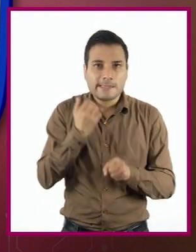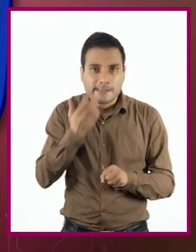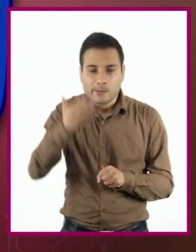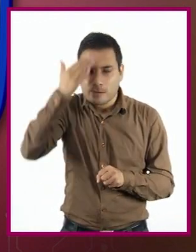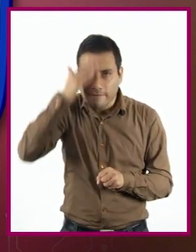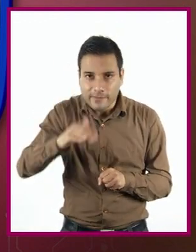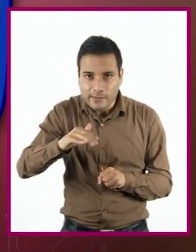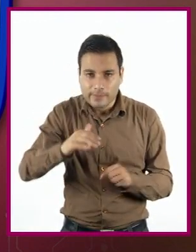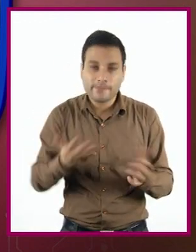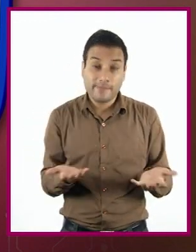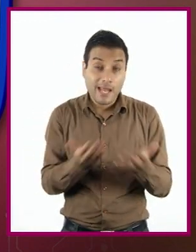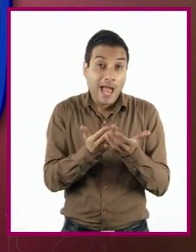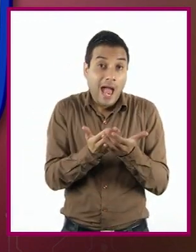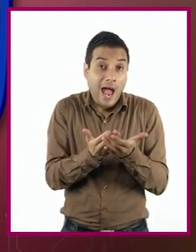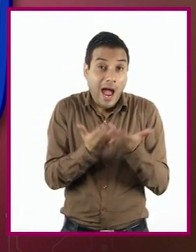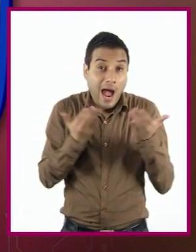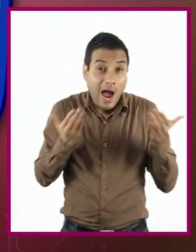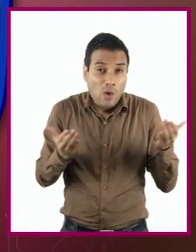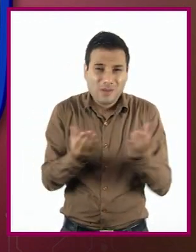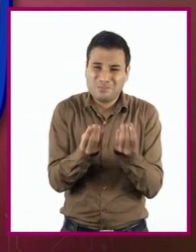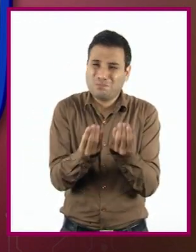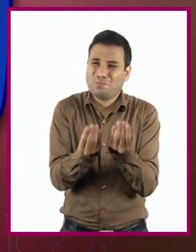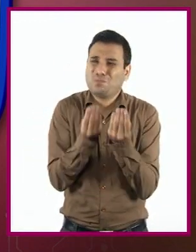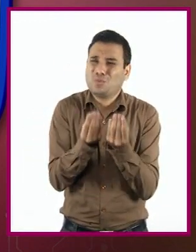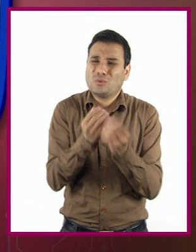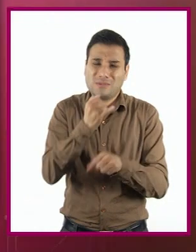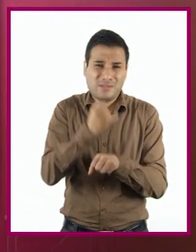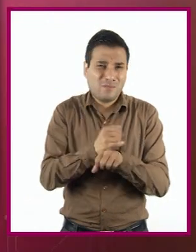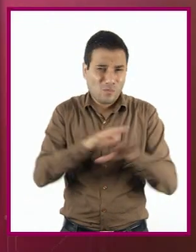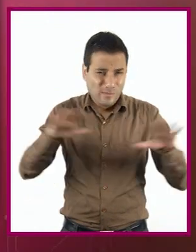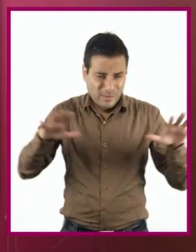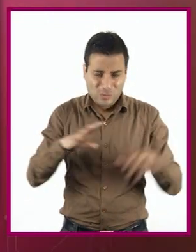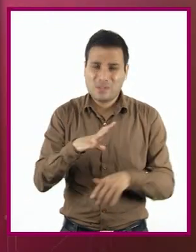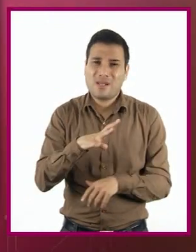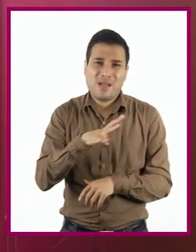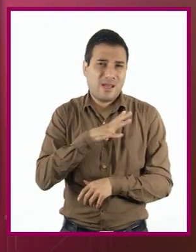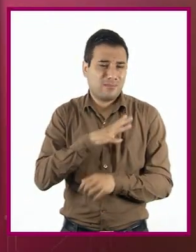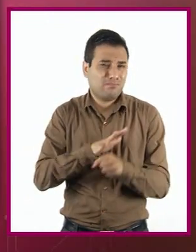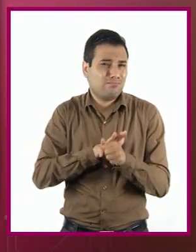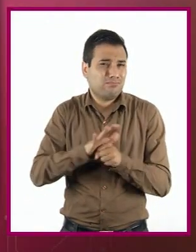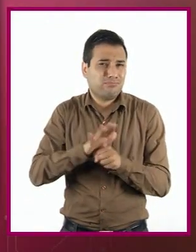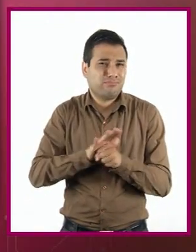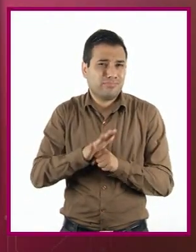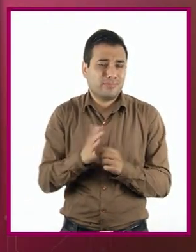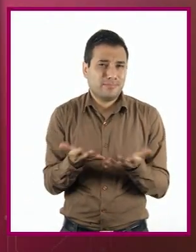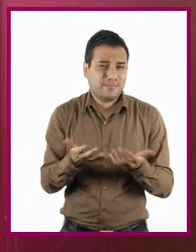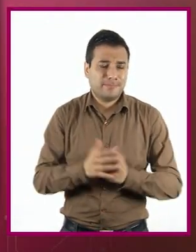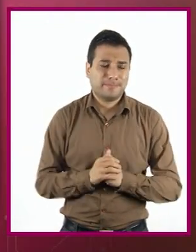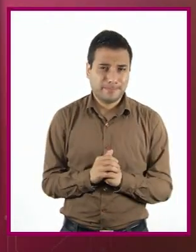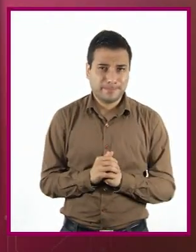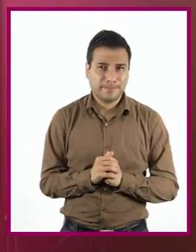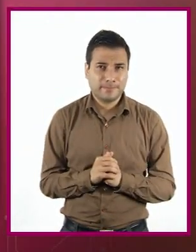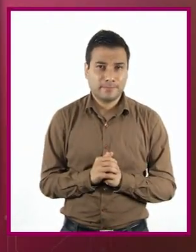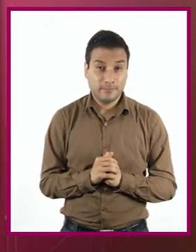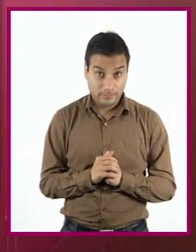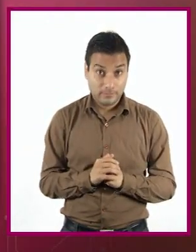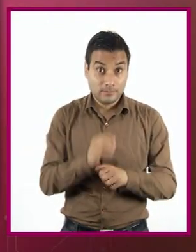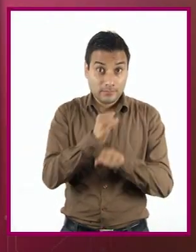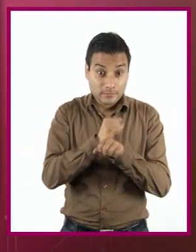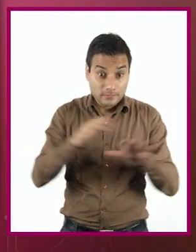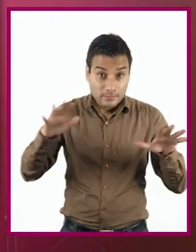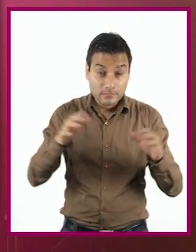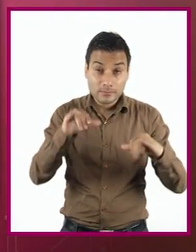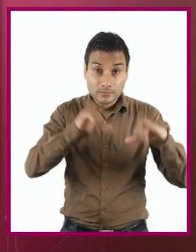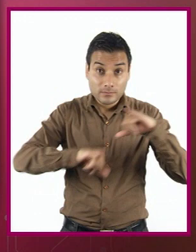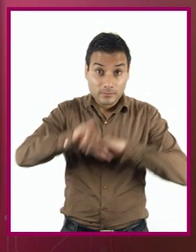en la actualidad toda la información está disponible en Internet. Sin embargo, así como está disponible la información